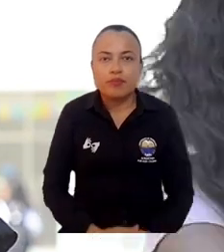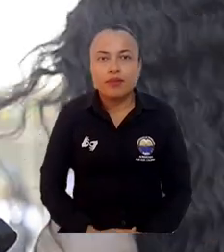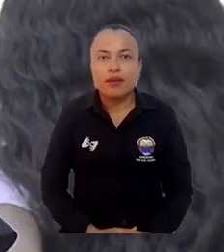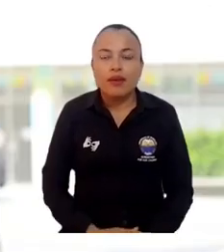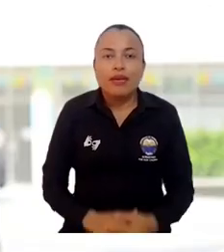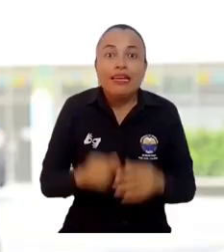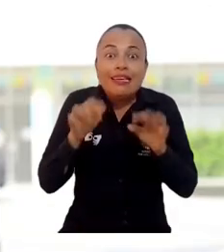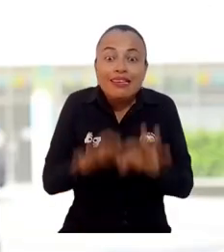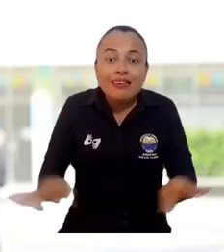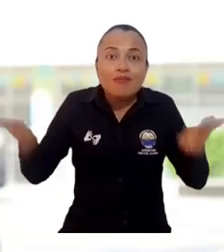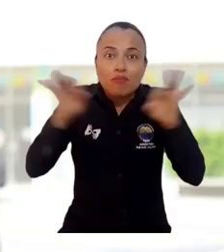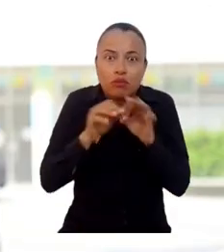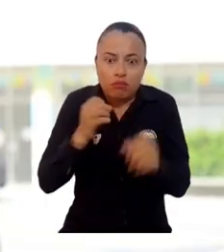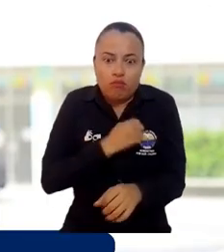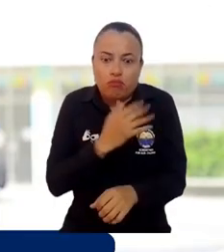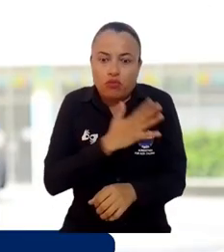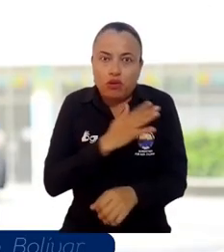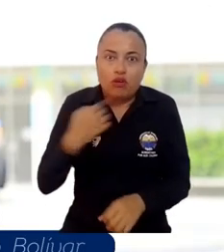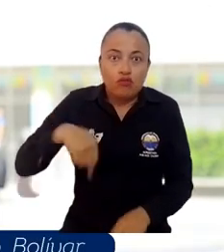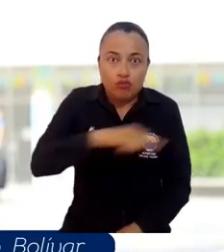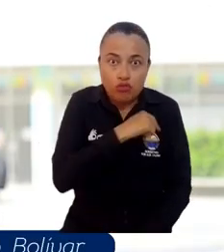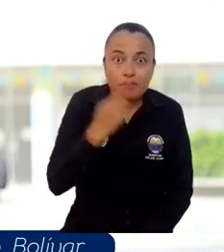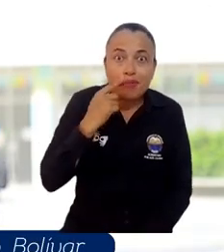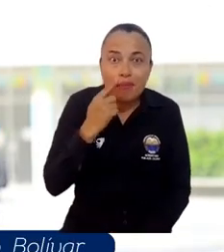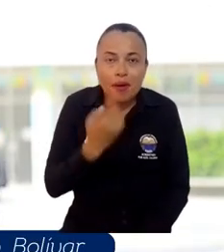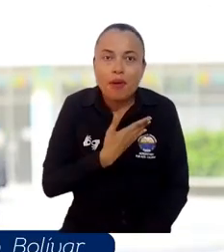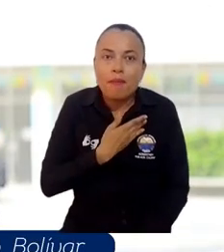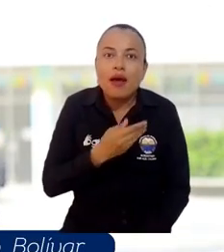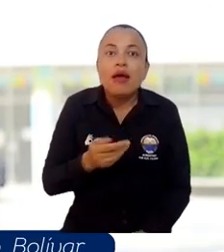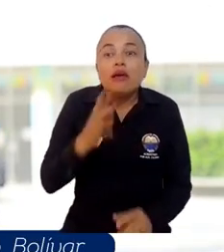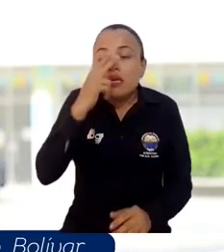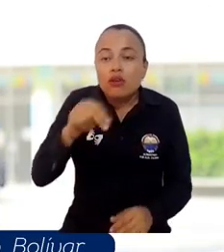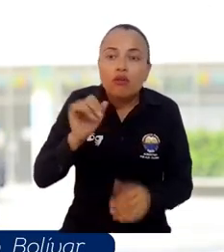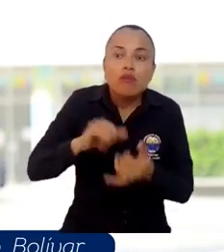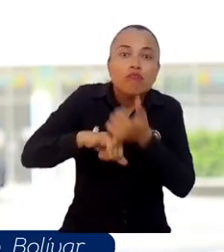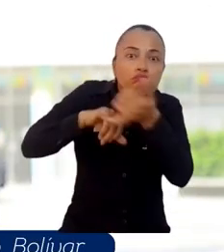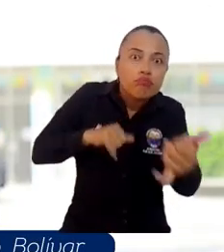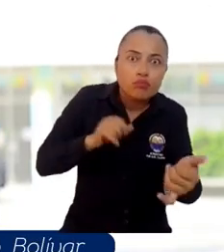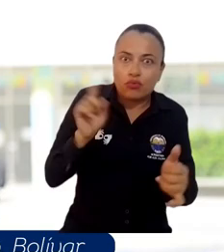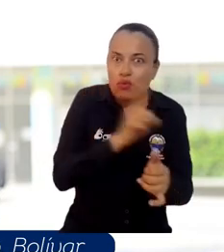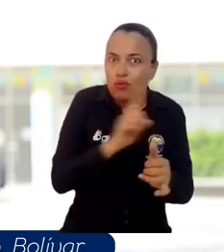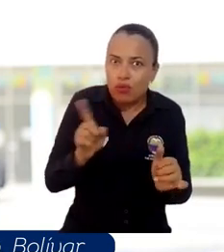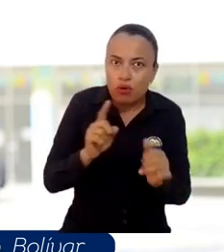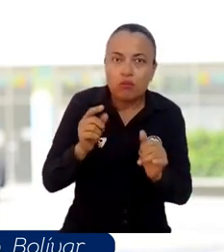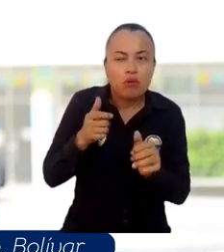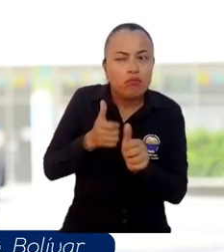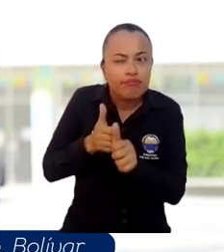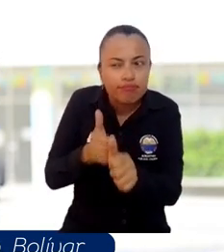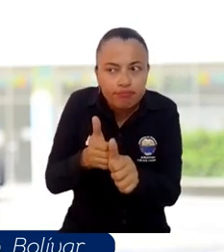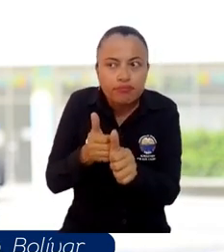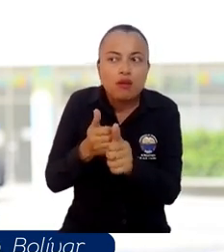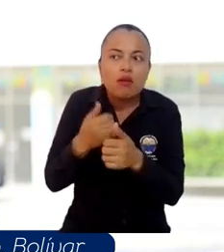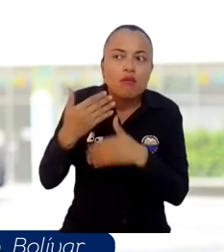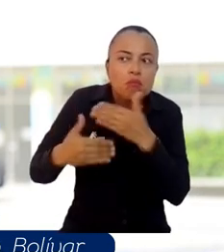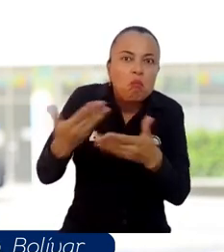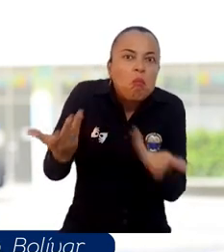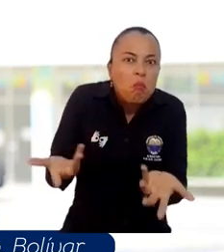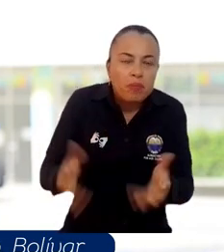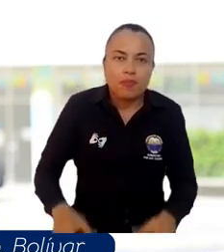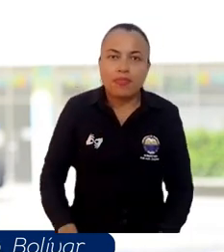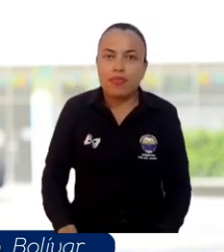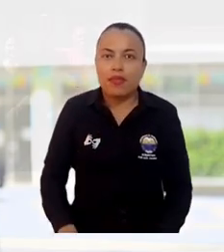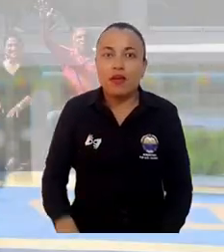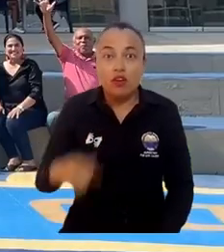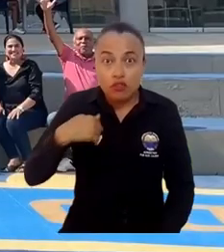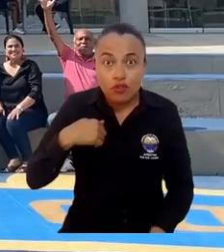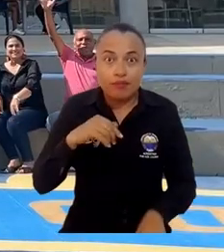en práctica. Es una verdadera oportunidad para nosotros como padres de familia no separarnos por completo, pero sí llevar como un seguimiento a lo que nuestros hijos van a hacer